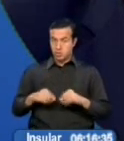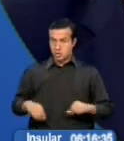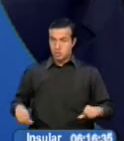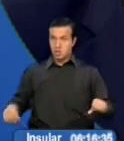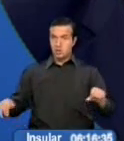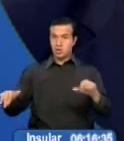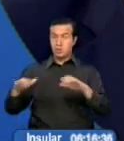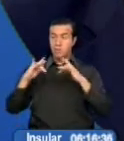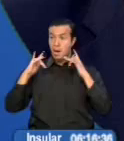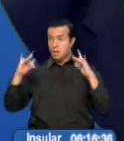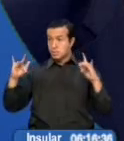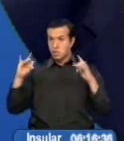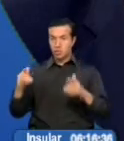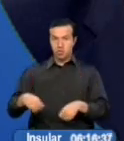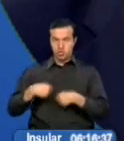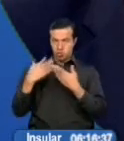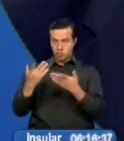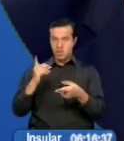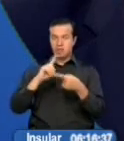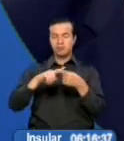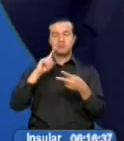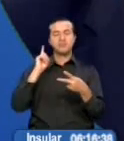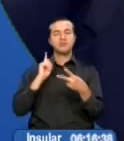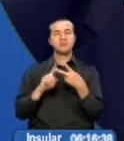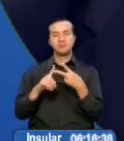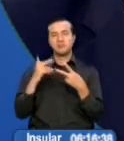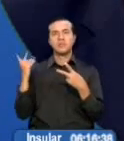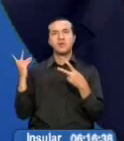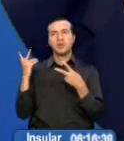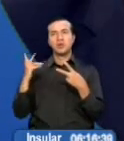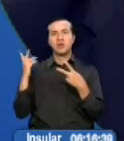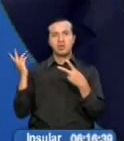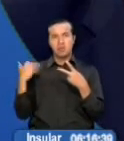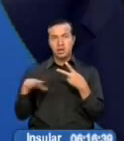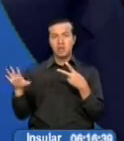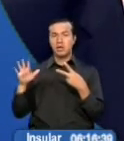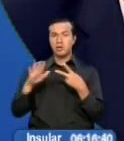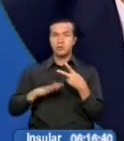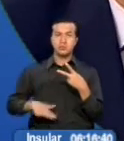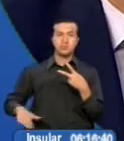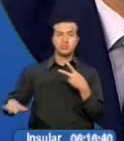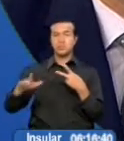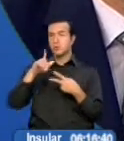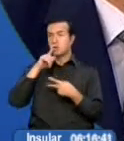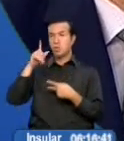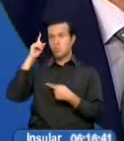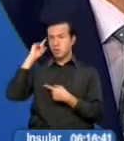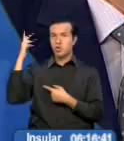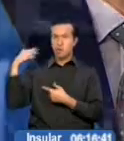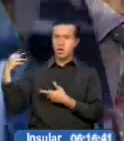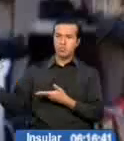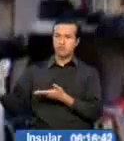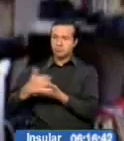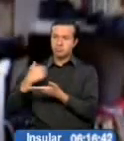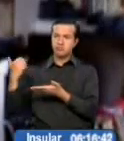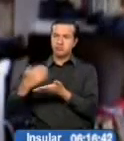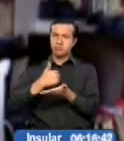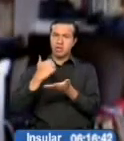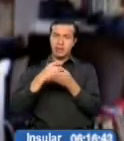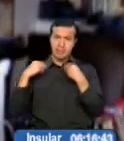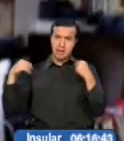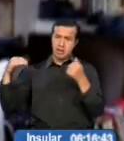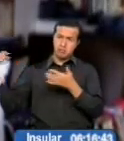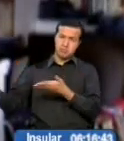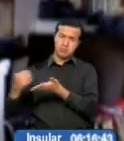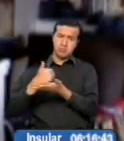baldías. Segundo, en las zonas que han sido recuperadas por el Estado y